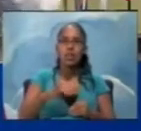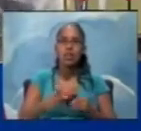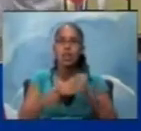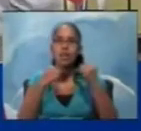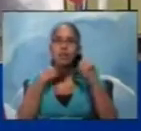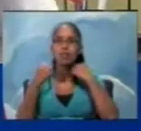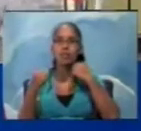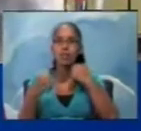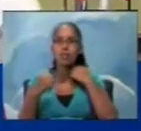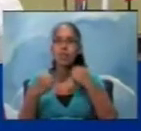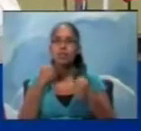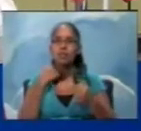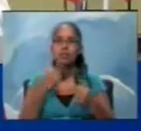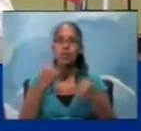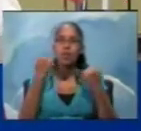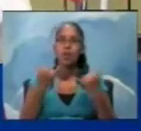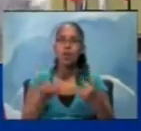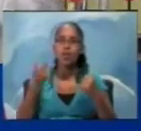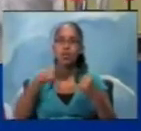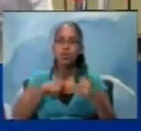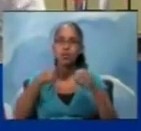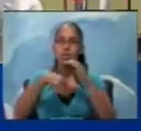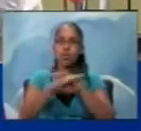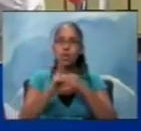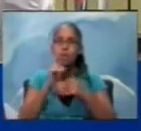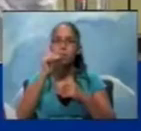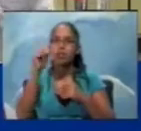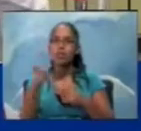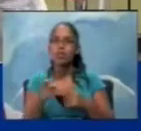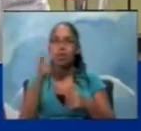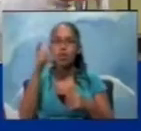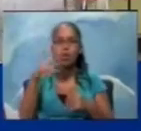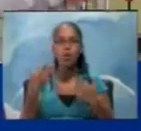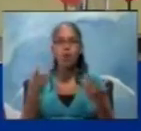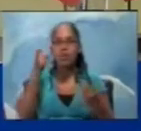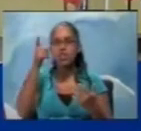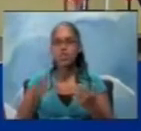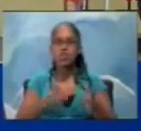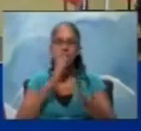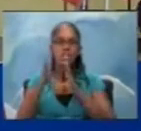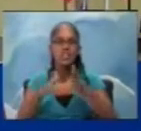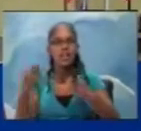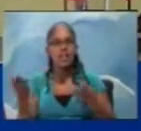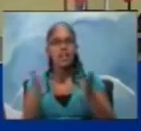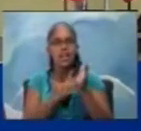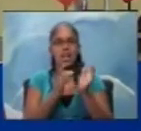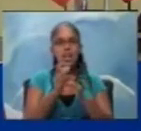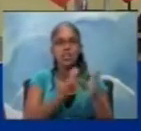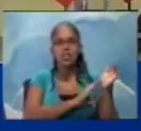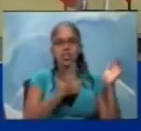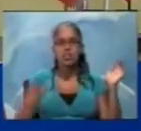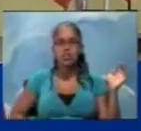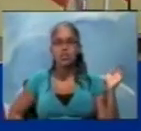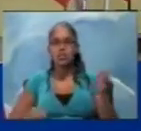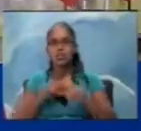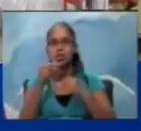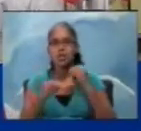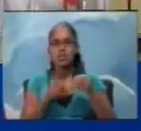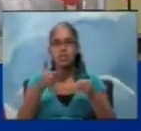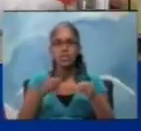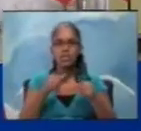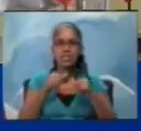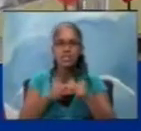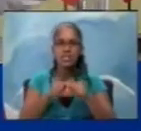las señales que hacía en los enfermos. Ahora yo voy a preguntar, ¿cuáles son las señales que Jesucristo hacía y